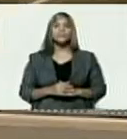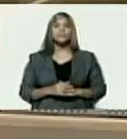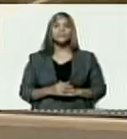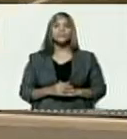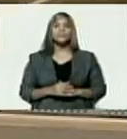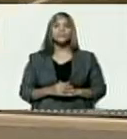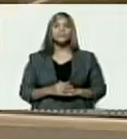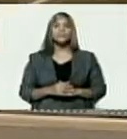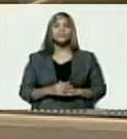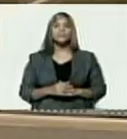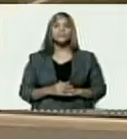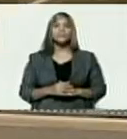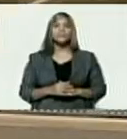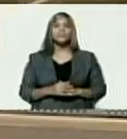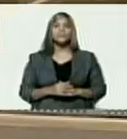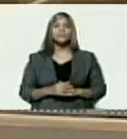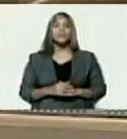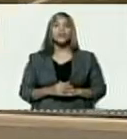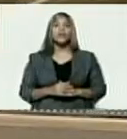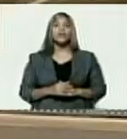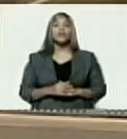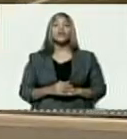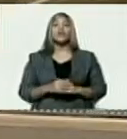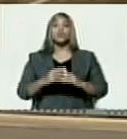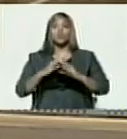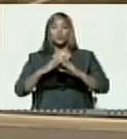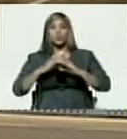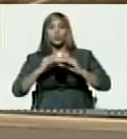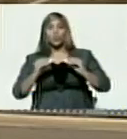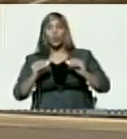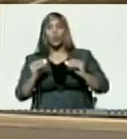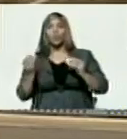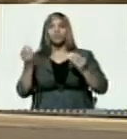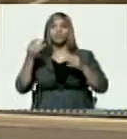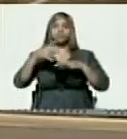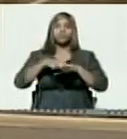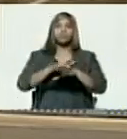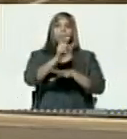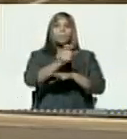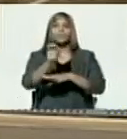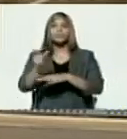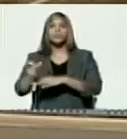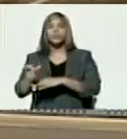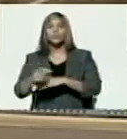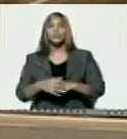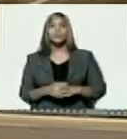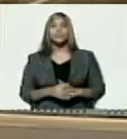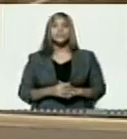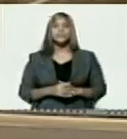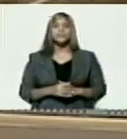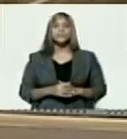Los o las integrantes del Consejo Nacional Electoral serán,